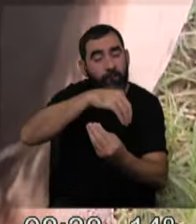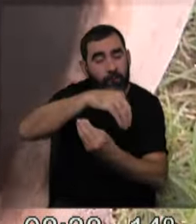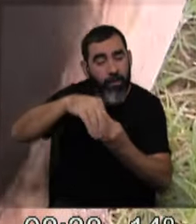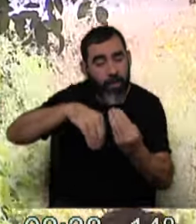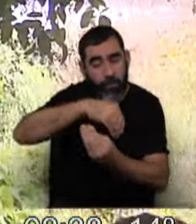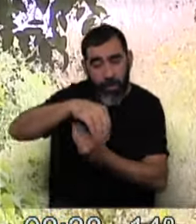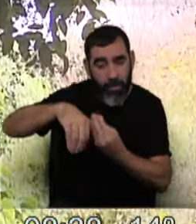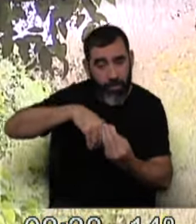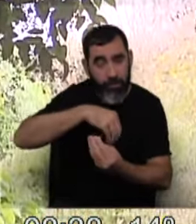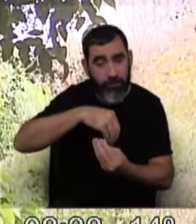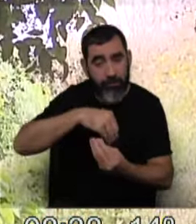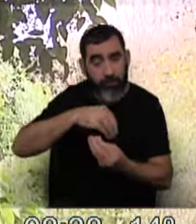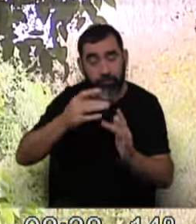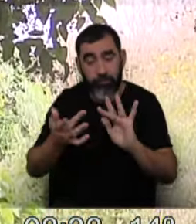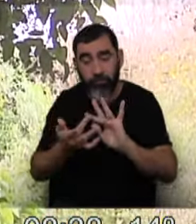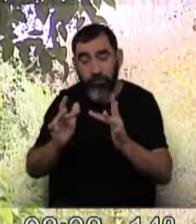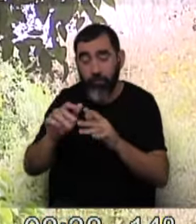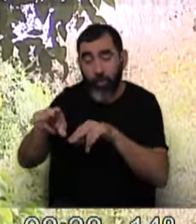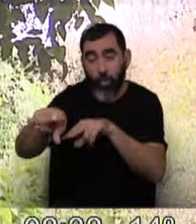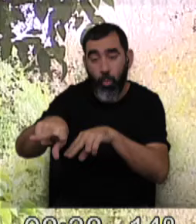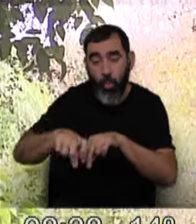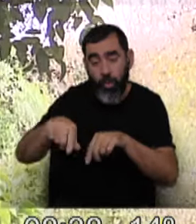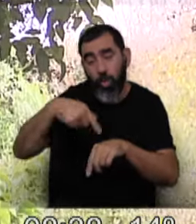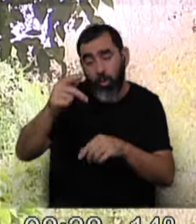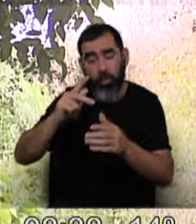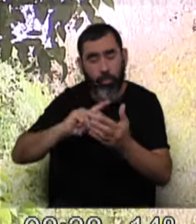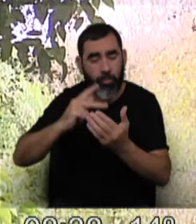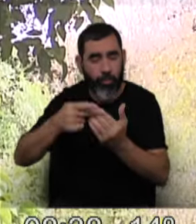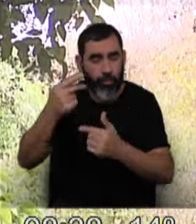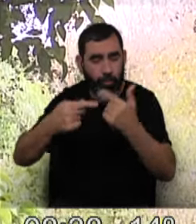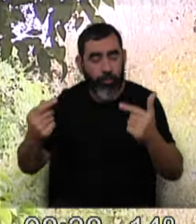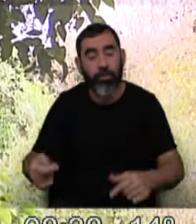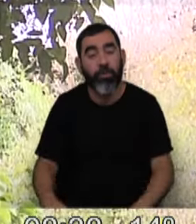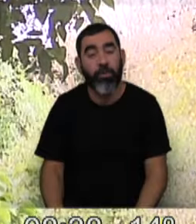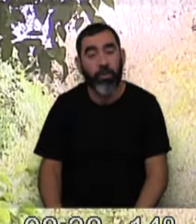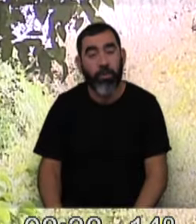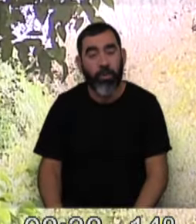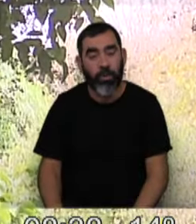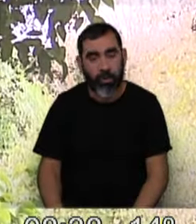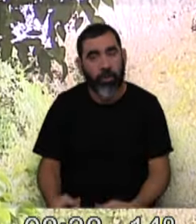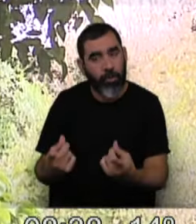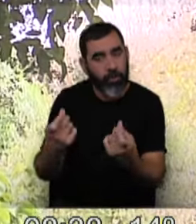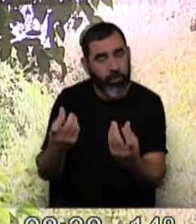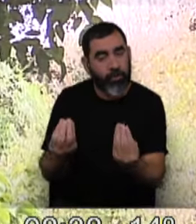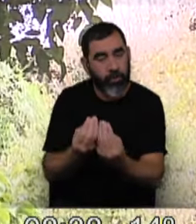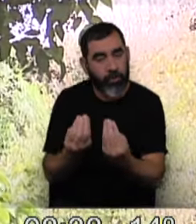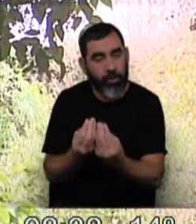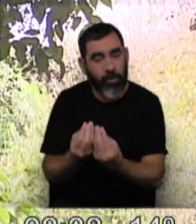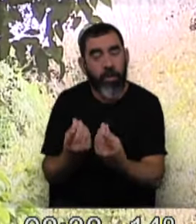más vinculadas a nuestra huerta y a otros, ¿no? Y había mucha necesidad.